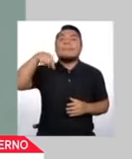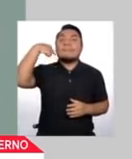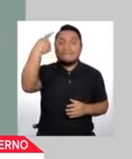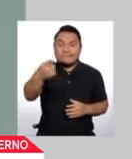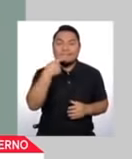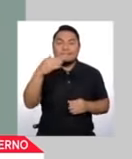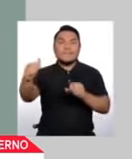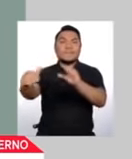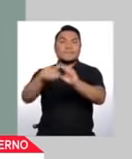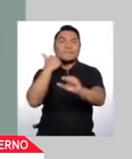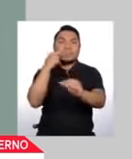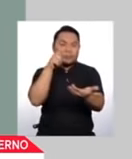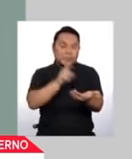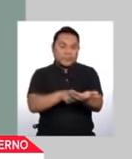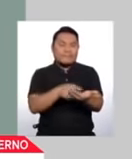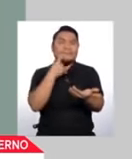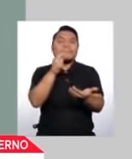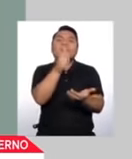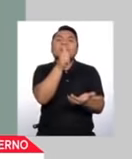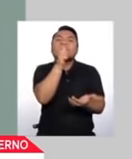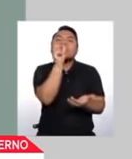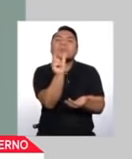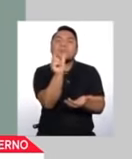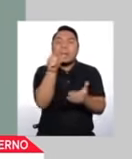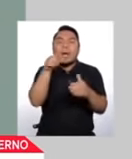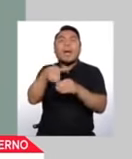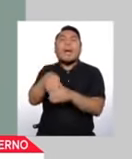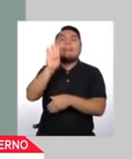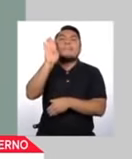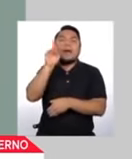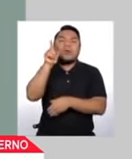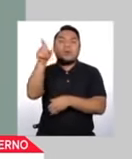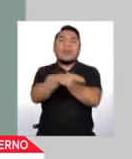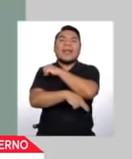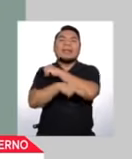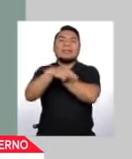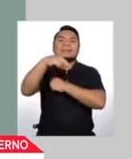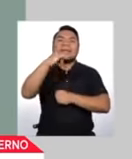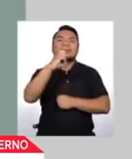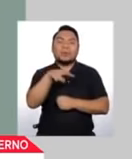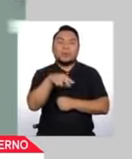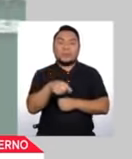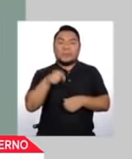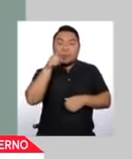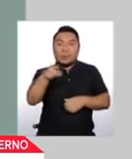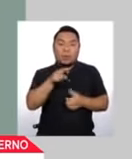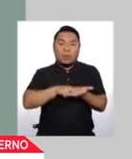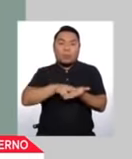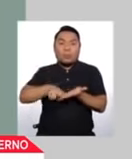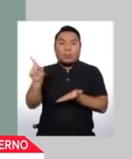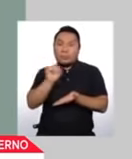Próximamente te llegará un mensaje de texto con una clave de ingreso a la banca celular del Banco de la Nación. No borres el